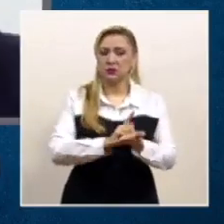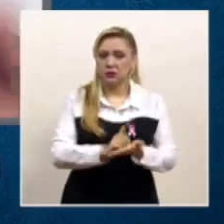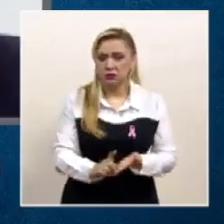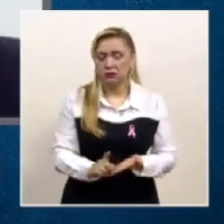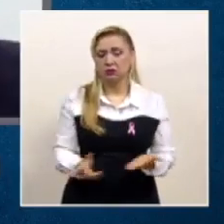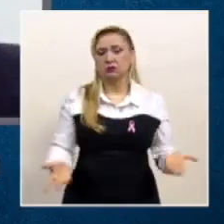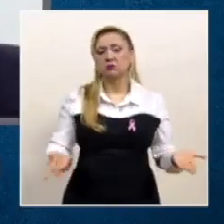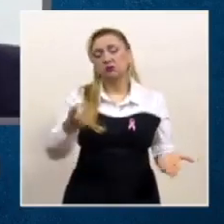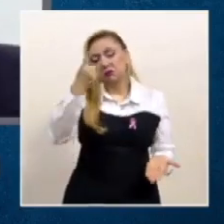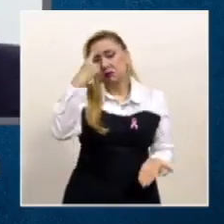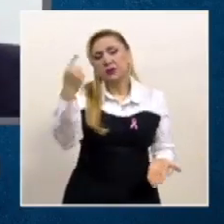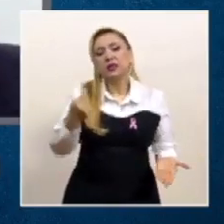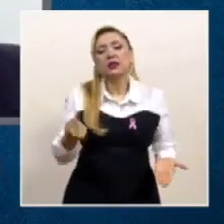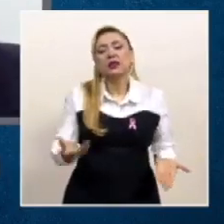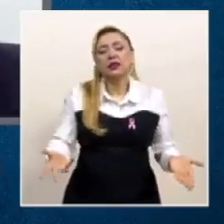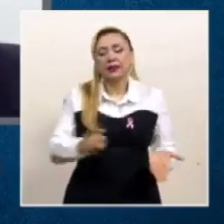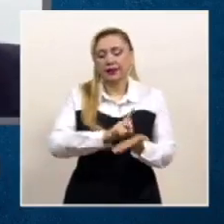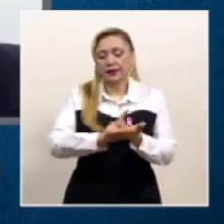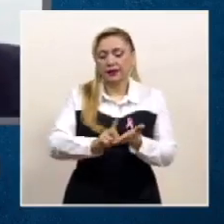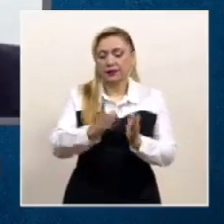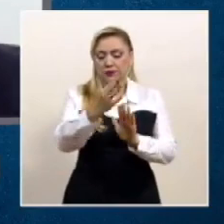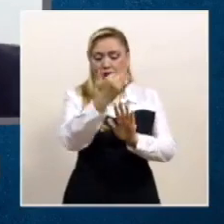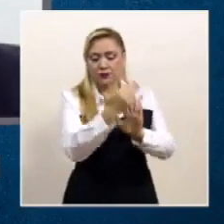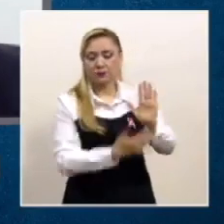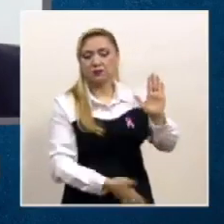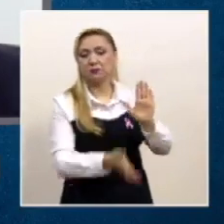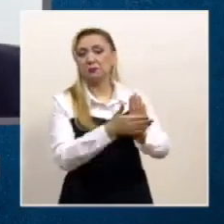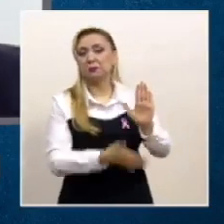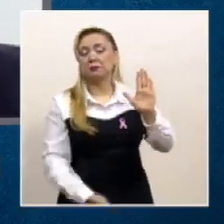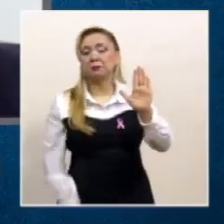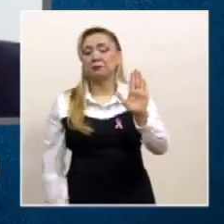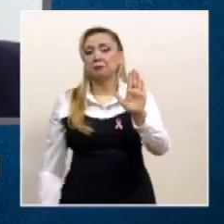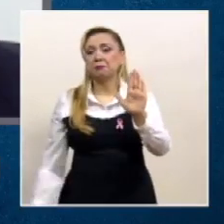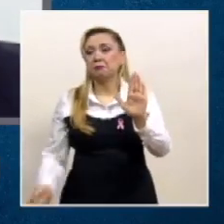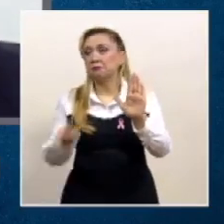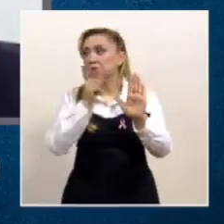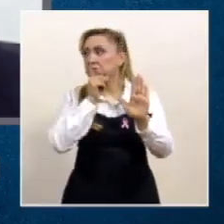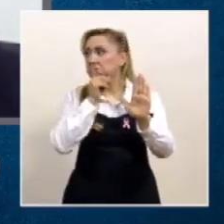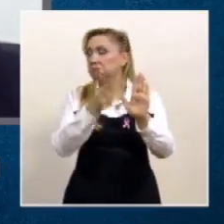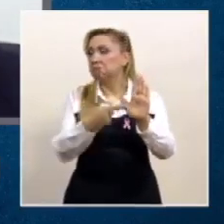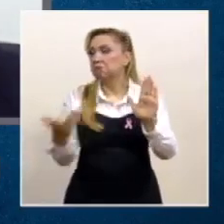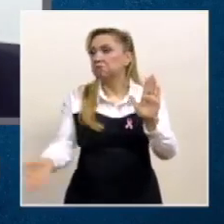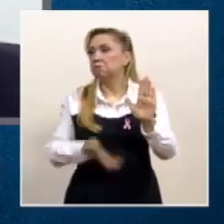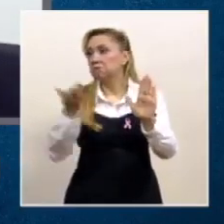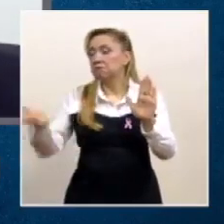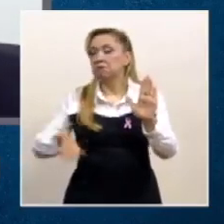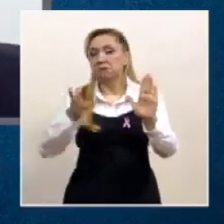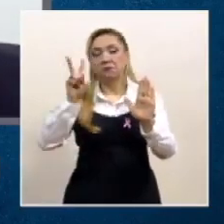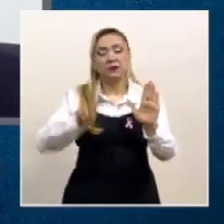no sirve de nada, digamos, tener los derechos en papel en la Convención, en los tratados, si al final en la vida real, pues esto no se